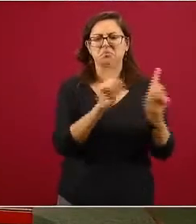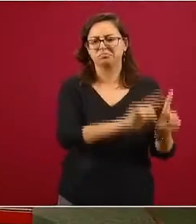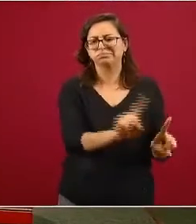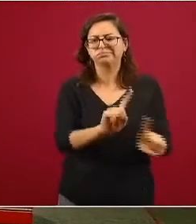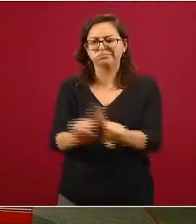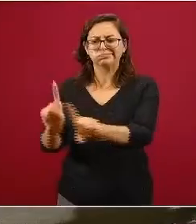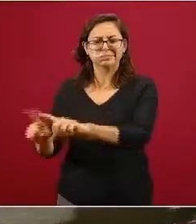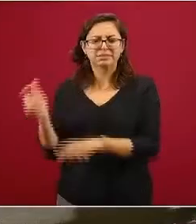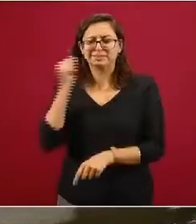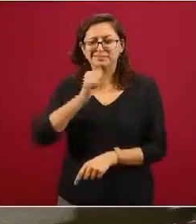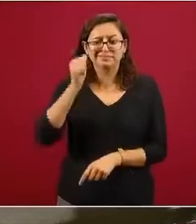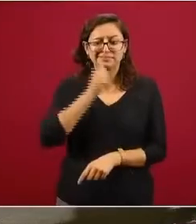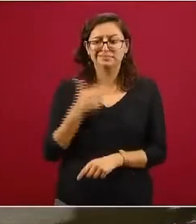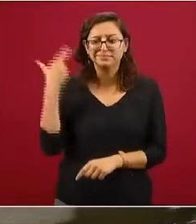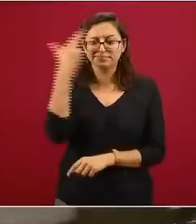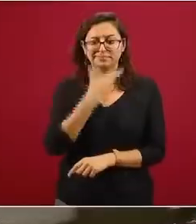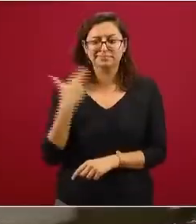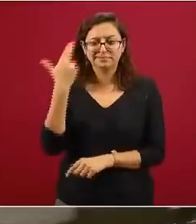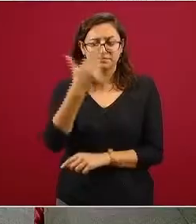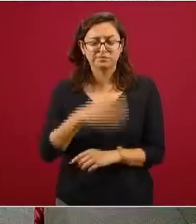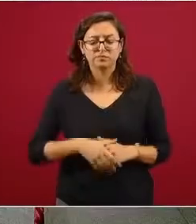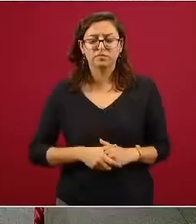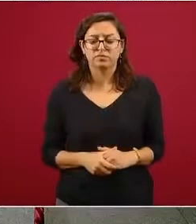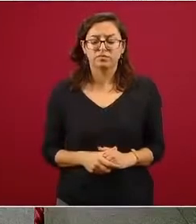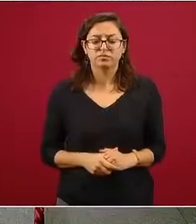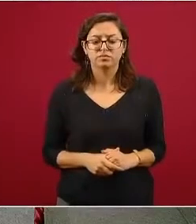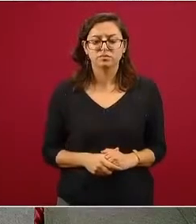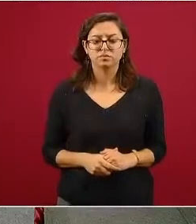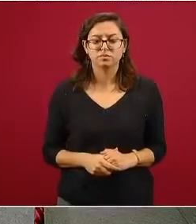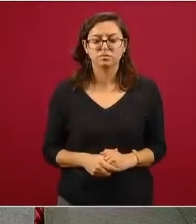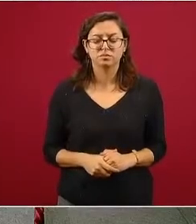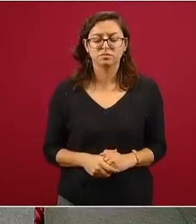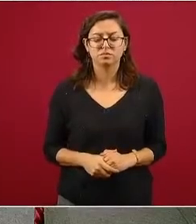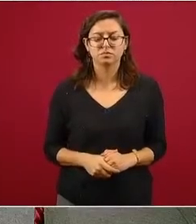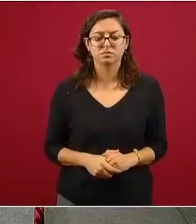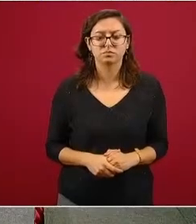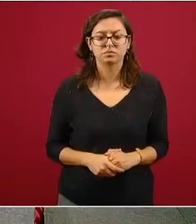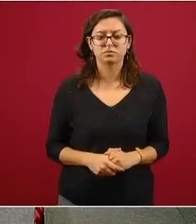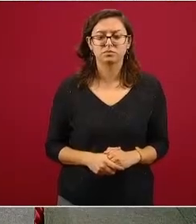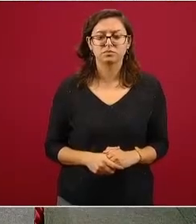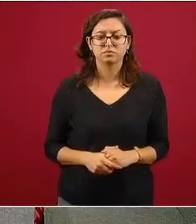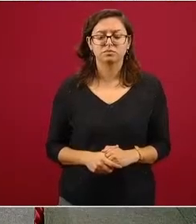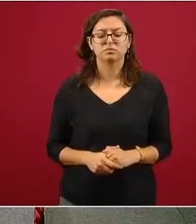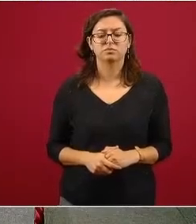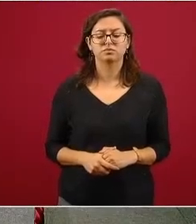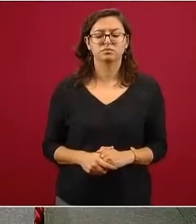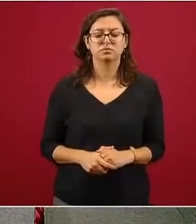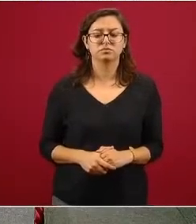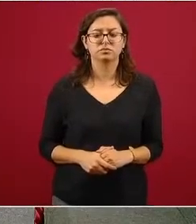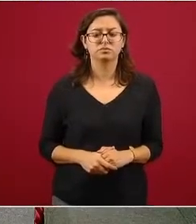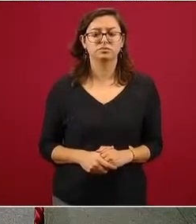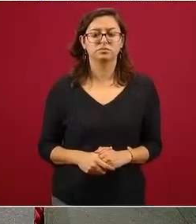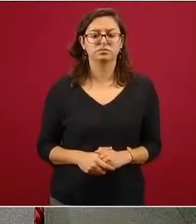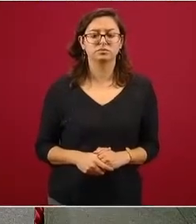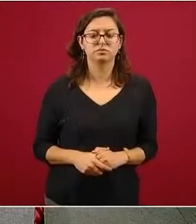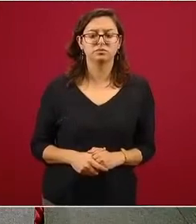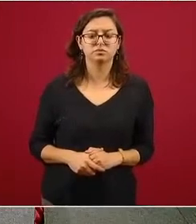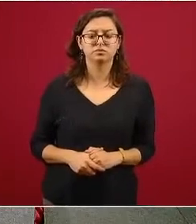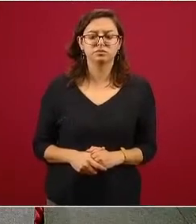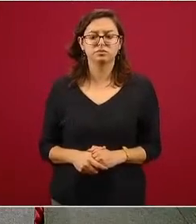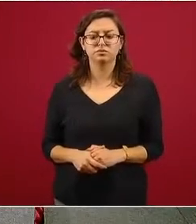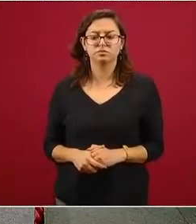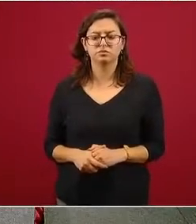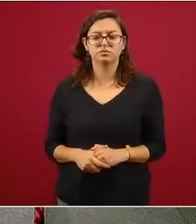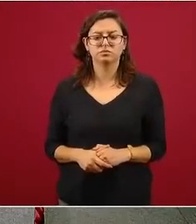revisando. ¿Usted se siente satisfecho con el manejo que ha llevado el gobierno federal en la pandemia de COVID-19? ¿Se siente